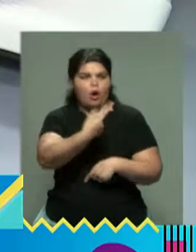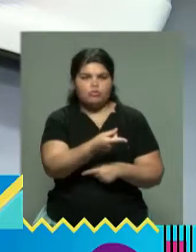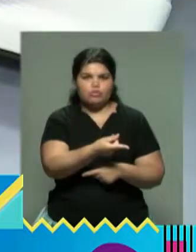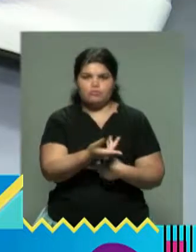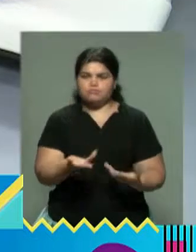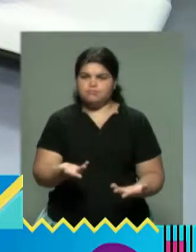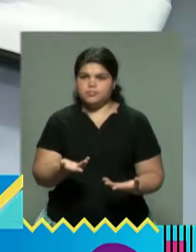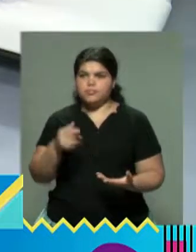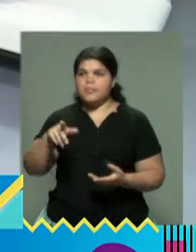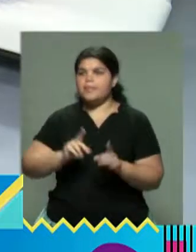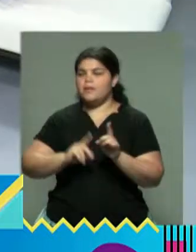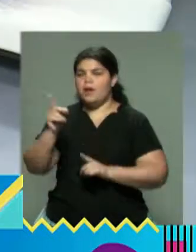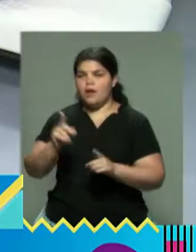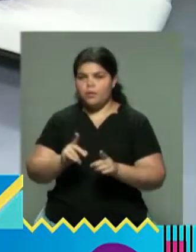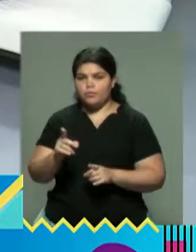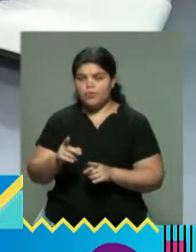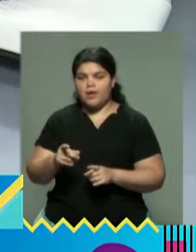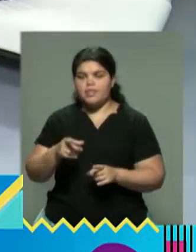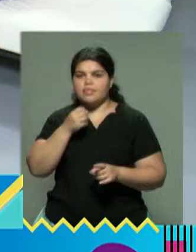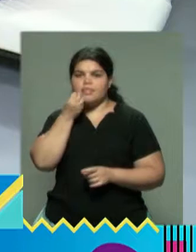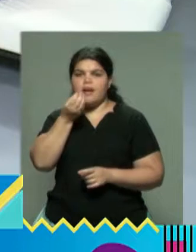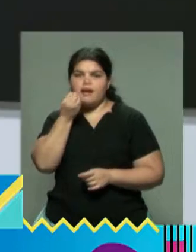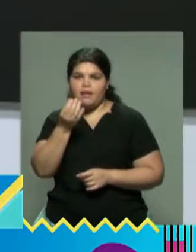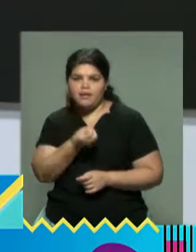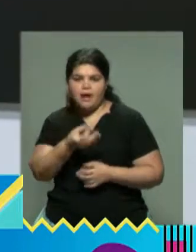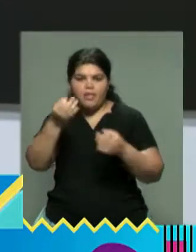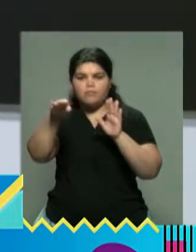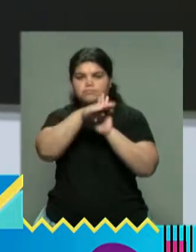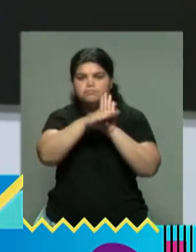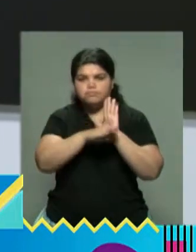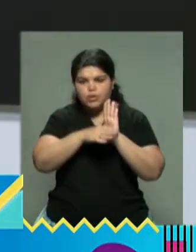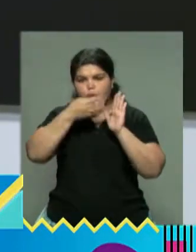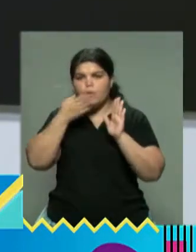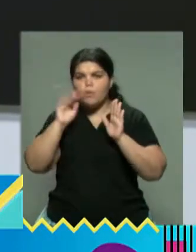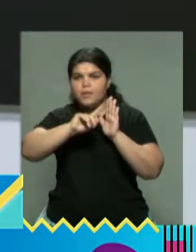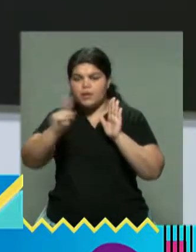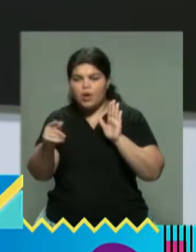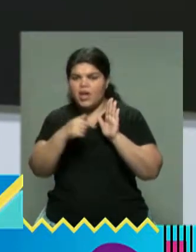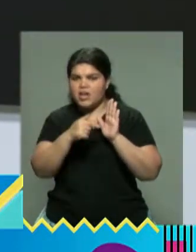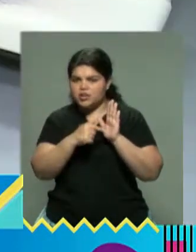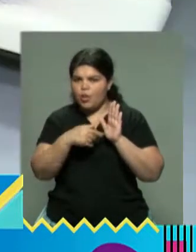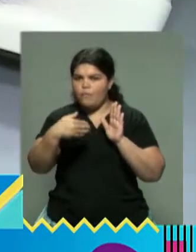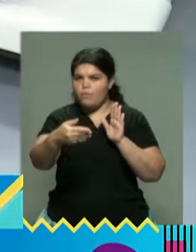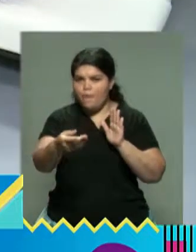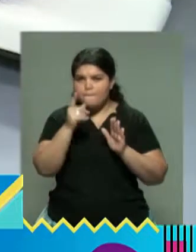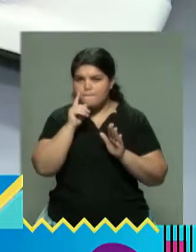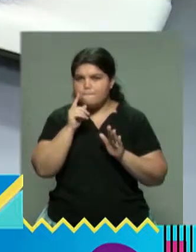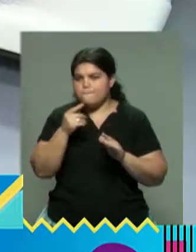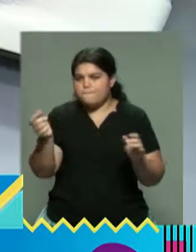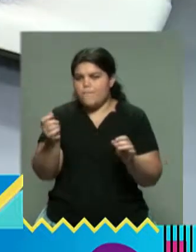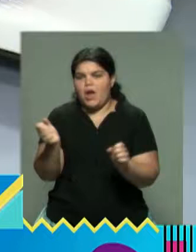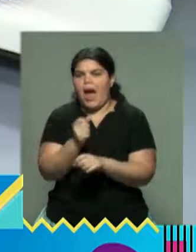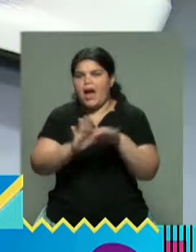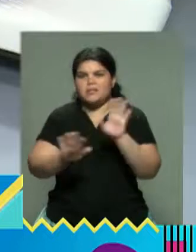principio, que no están declaradas o que no cumplen con todos los requisitos, ¿no imposibilita que esto se pueda hacer? Un ejemplo, vamos a hablar por lo que es